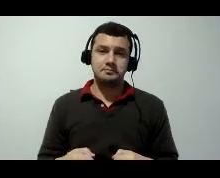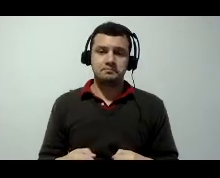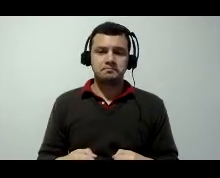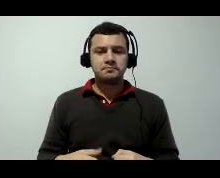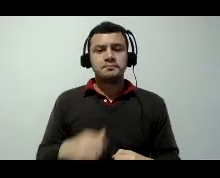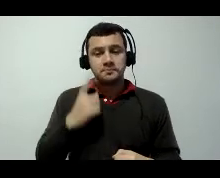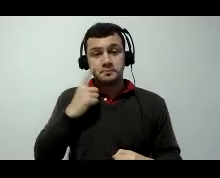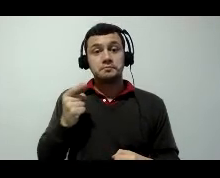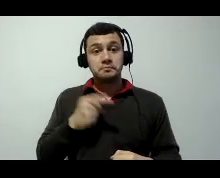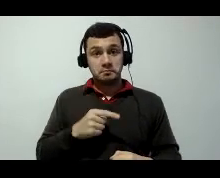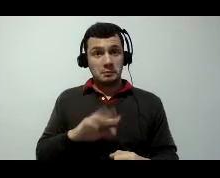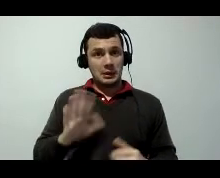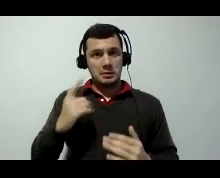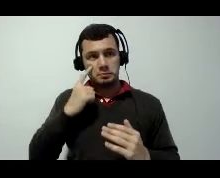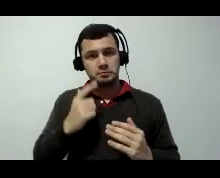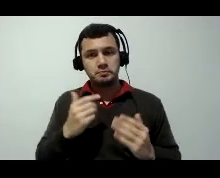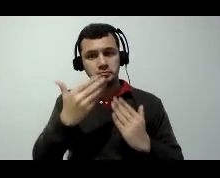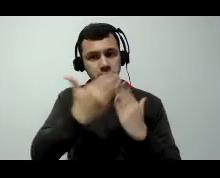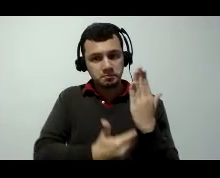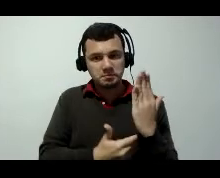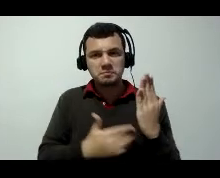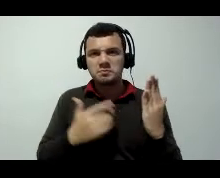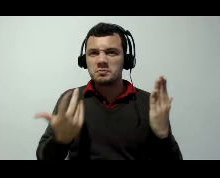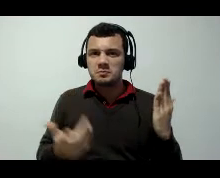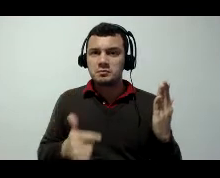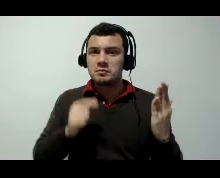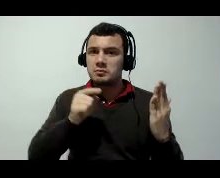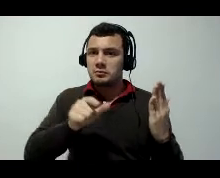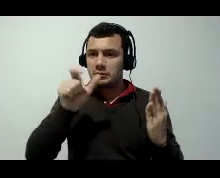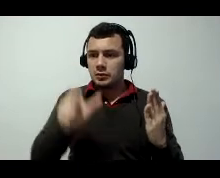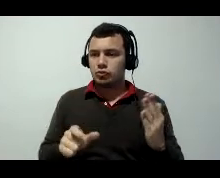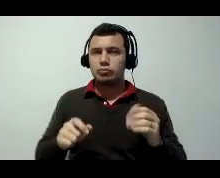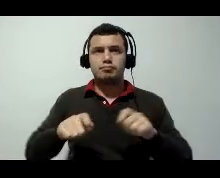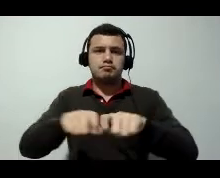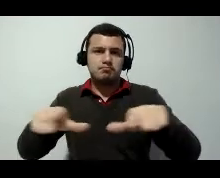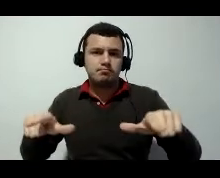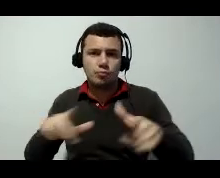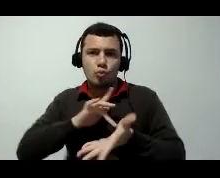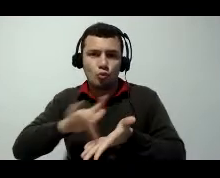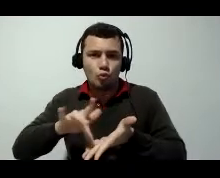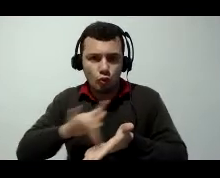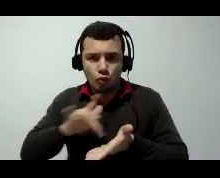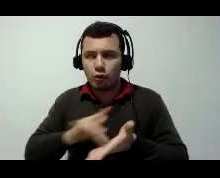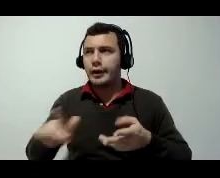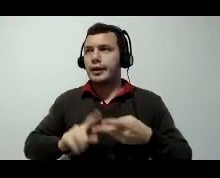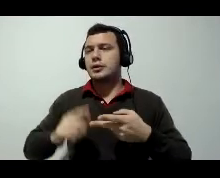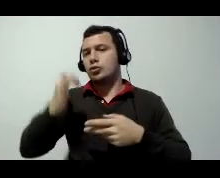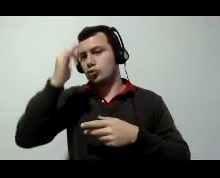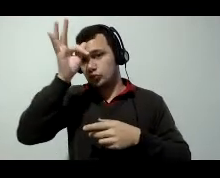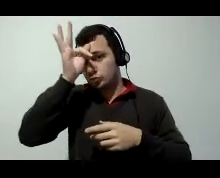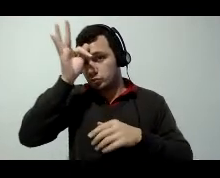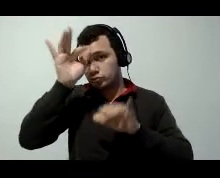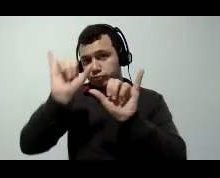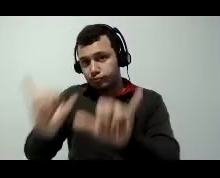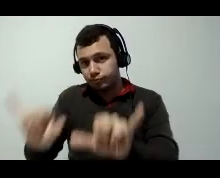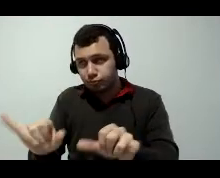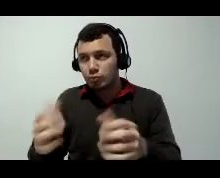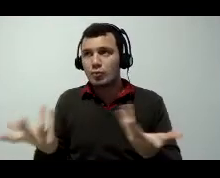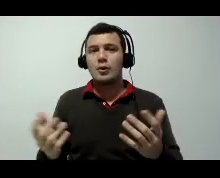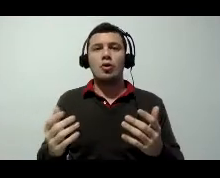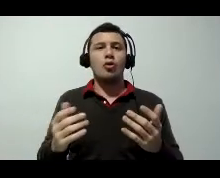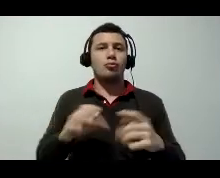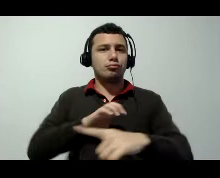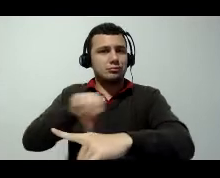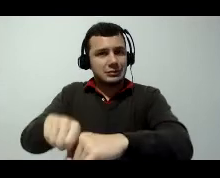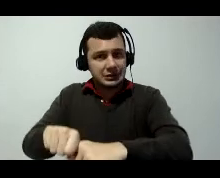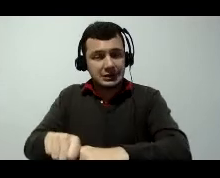estos pacientes ubicados en estas salas de urgencias, hospitalización, salas de cirugía o consulta externa, mínimamente el elemento de protección